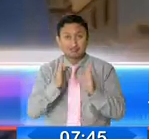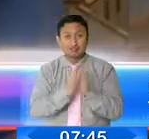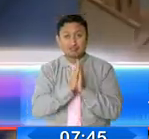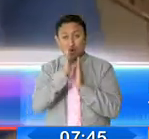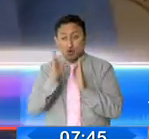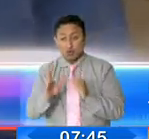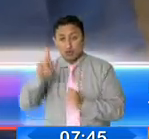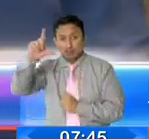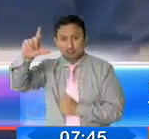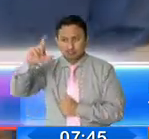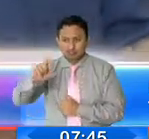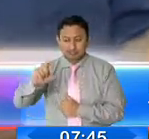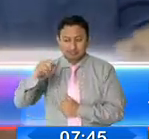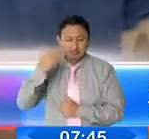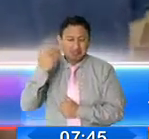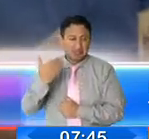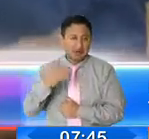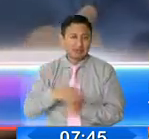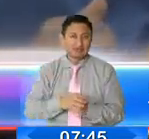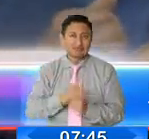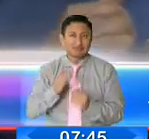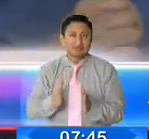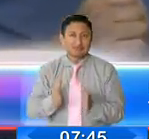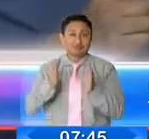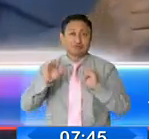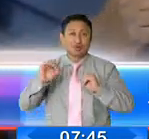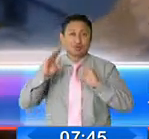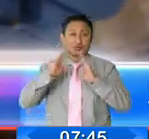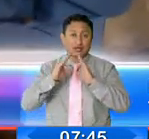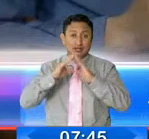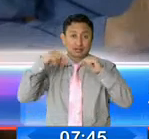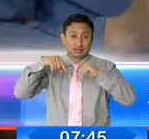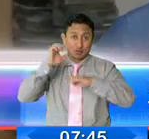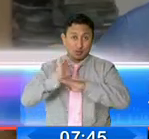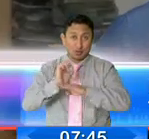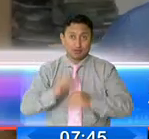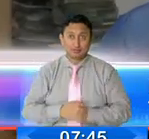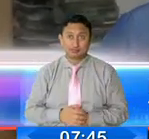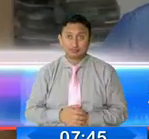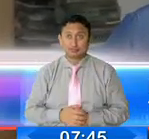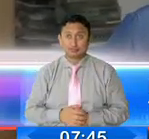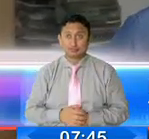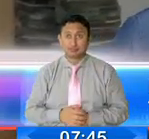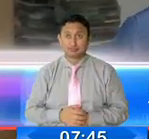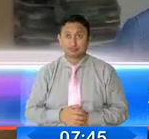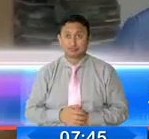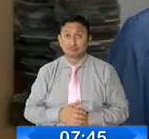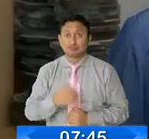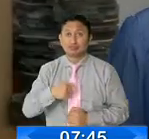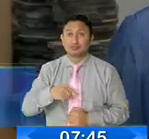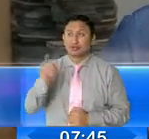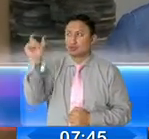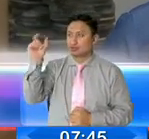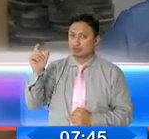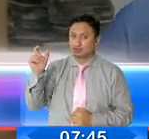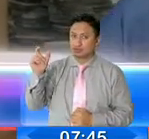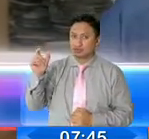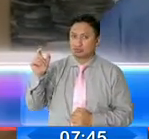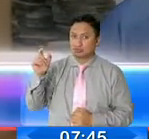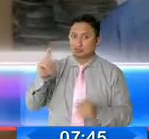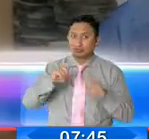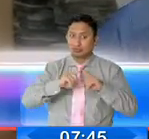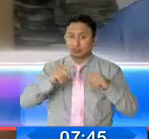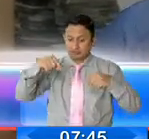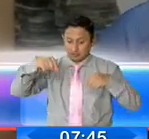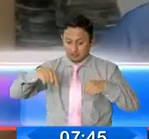pequeña escala de algunos edificios arquitectónicos del Ecuador. Una cosa es tener un adorno y otra cosa es tener un adorno